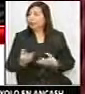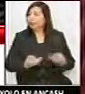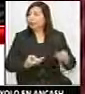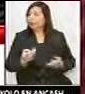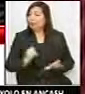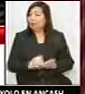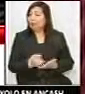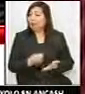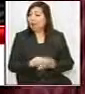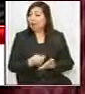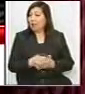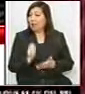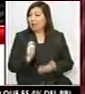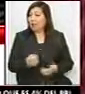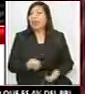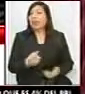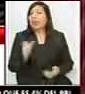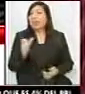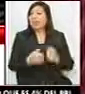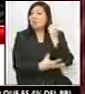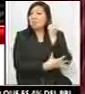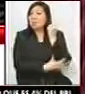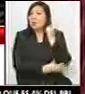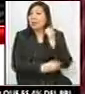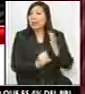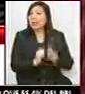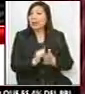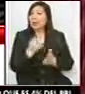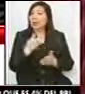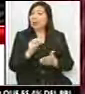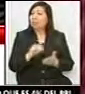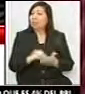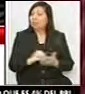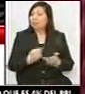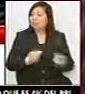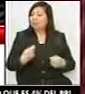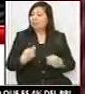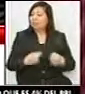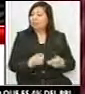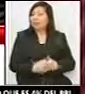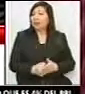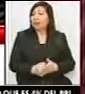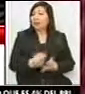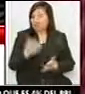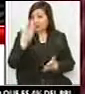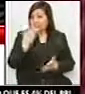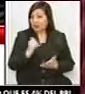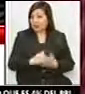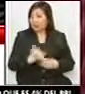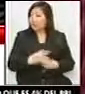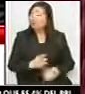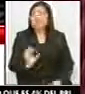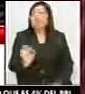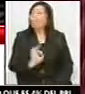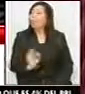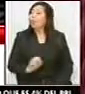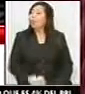Este dinero se le entregaba a gente pobre, a la que hacían pasar por aportantes del partido. ¿Sabía usted de esta modalidad? No,